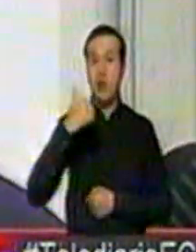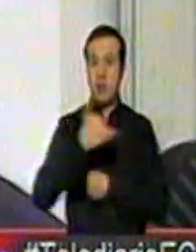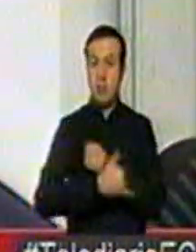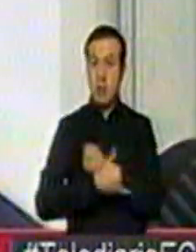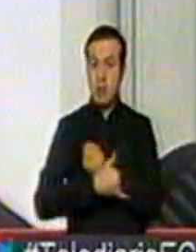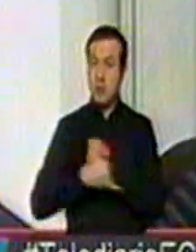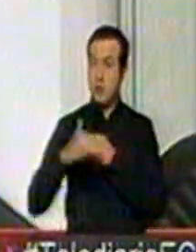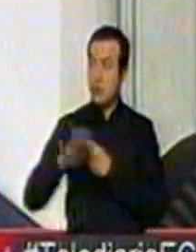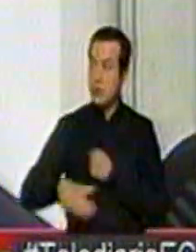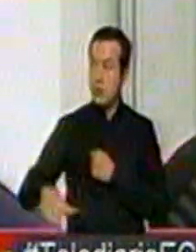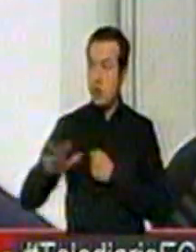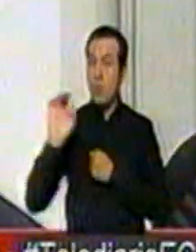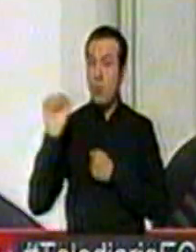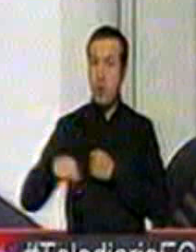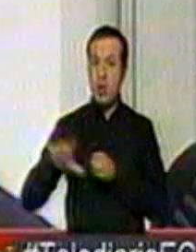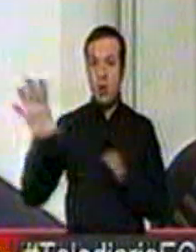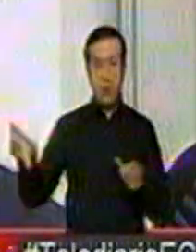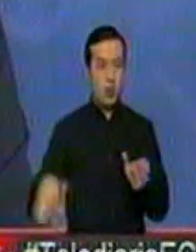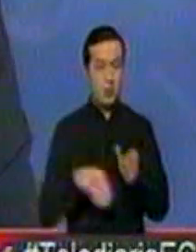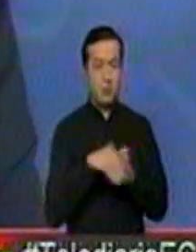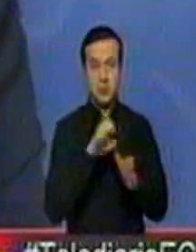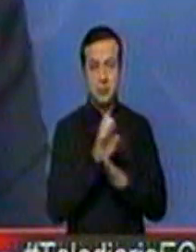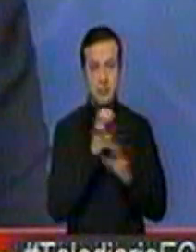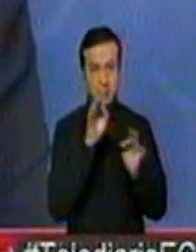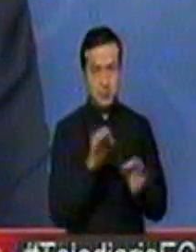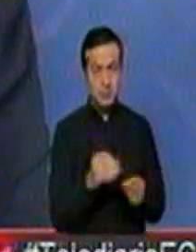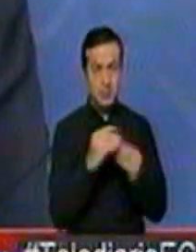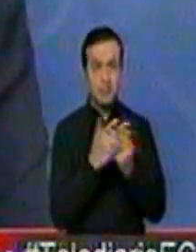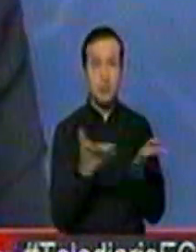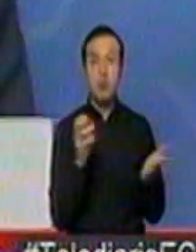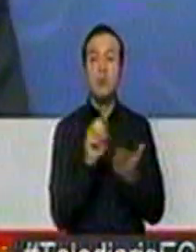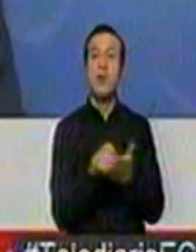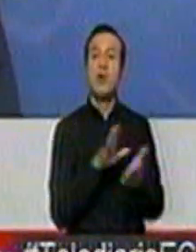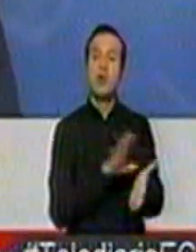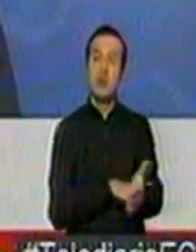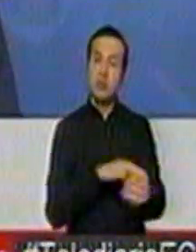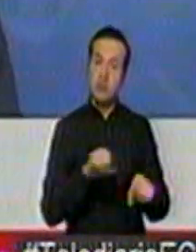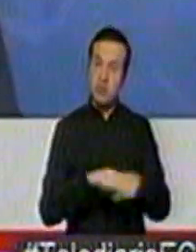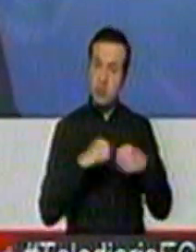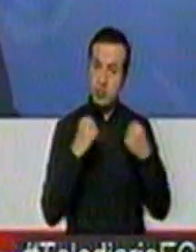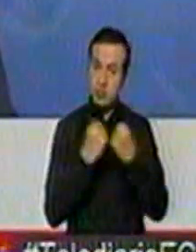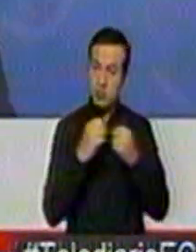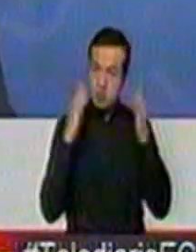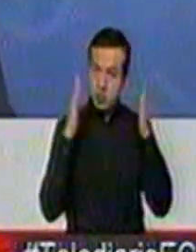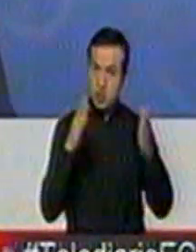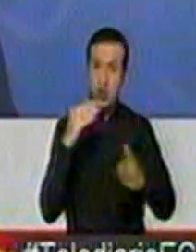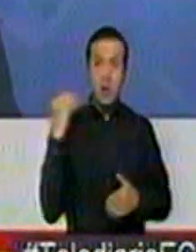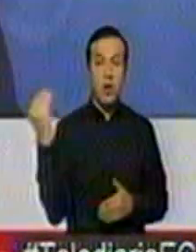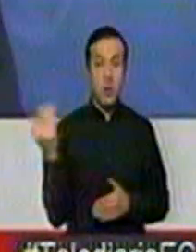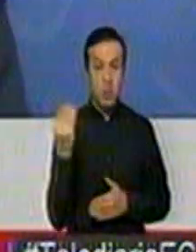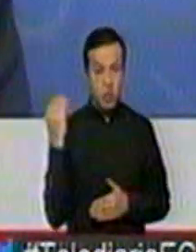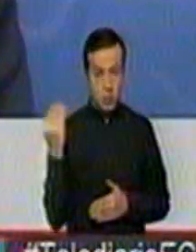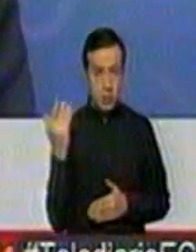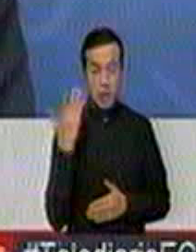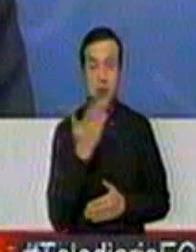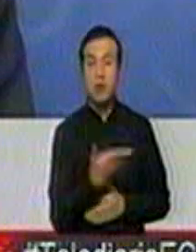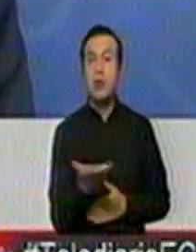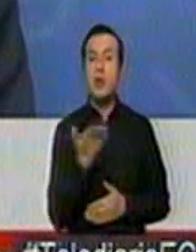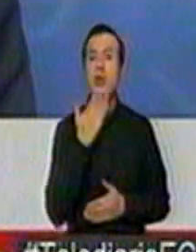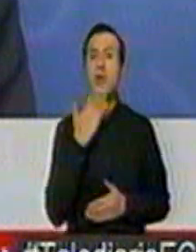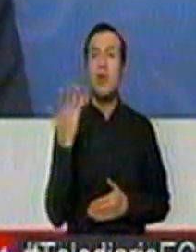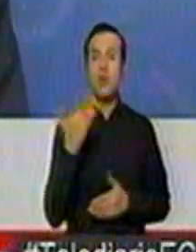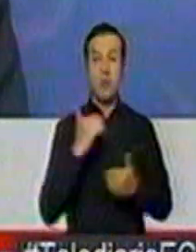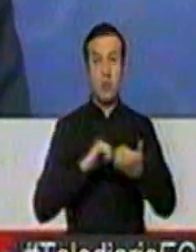todas las actividades de fútbol, en este caso en el país, ¿no? Se tratan de proyectos sociales que abarcan a los jóvenes a través